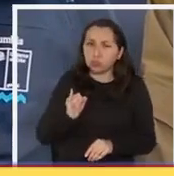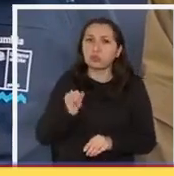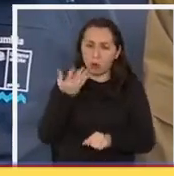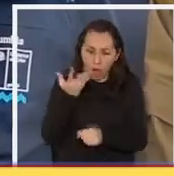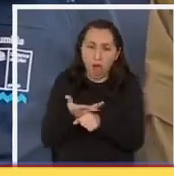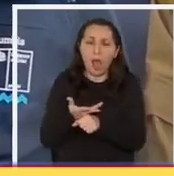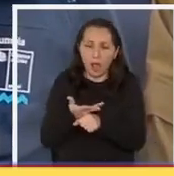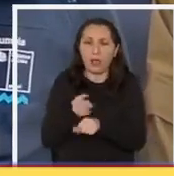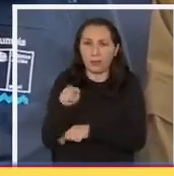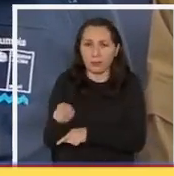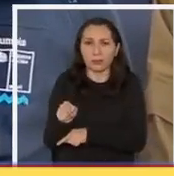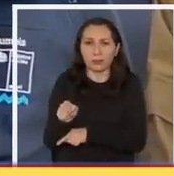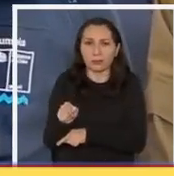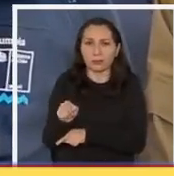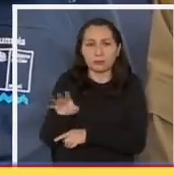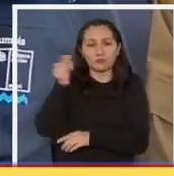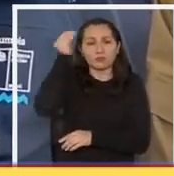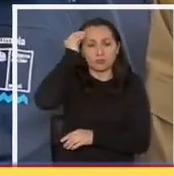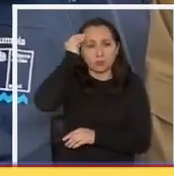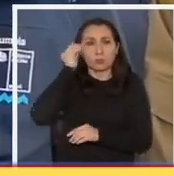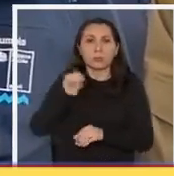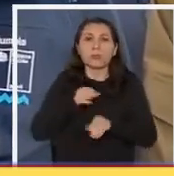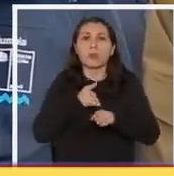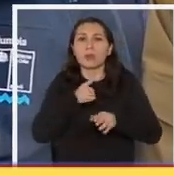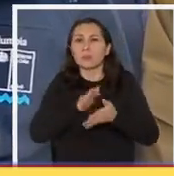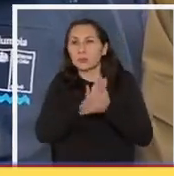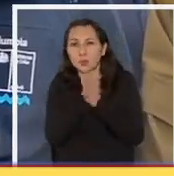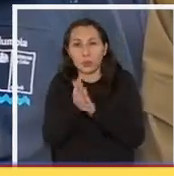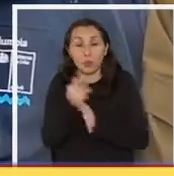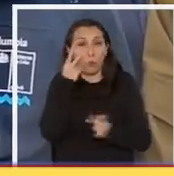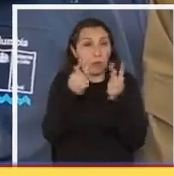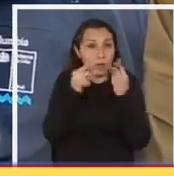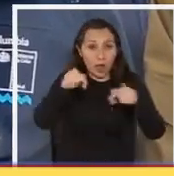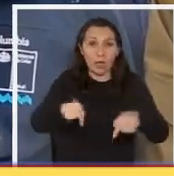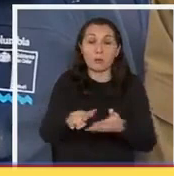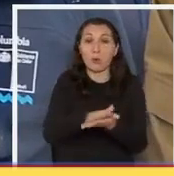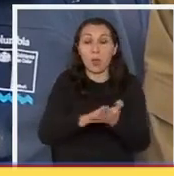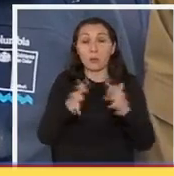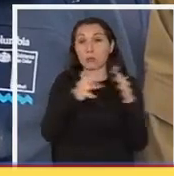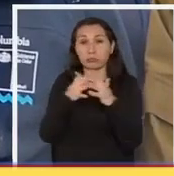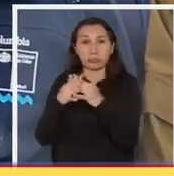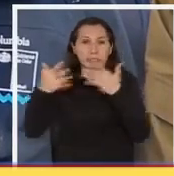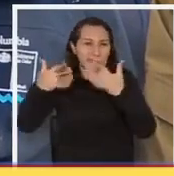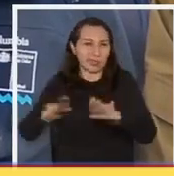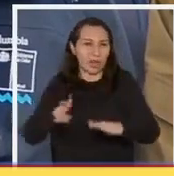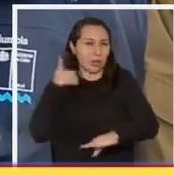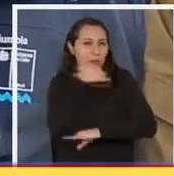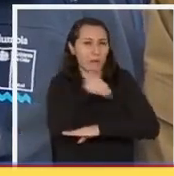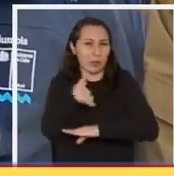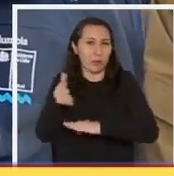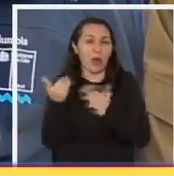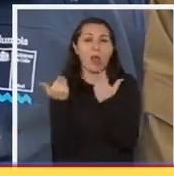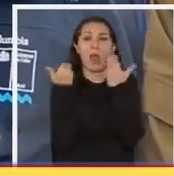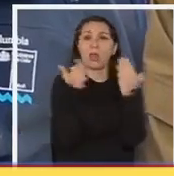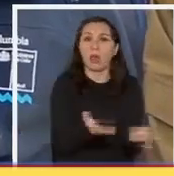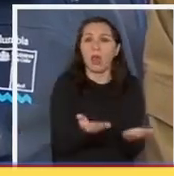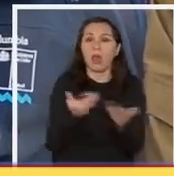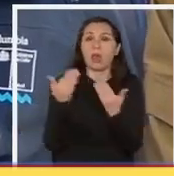a estar. Estamos desplegando, he visto acá, por ejemplo, cómo el ejército ya está desplegado